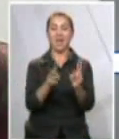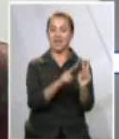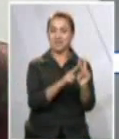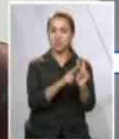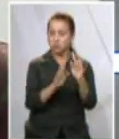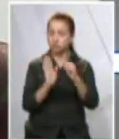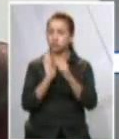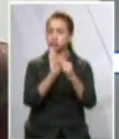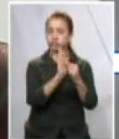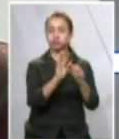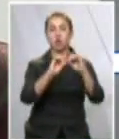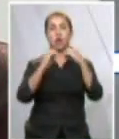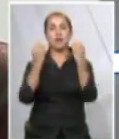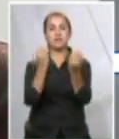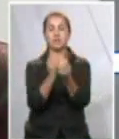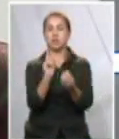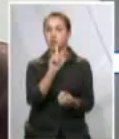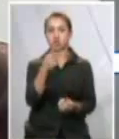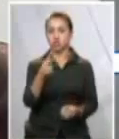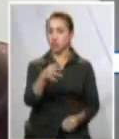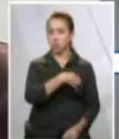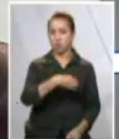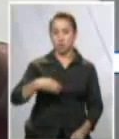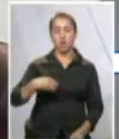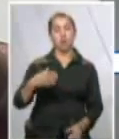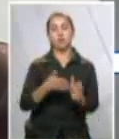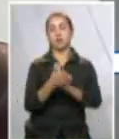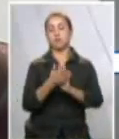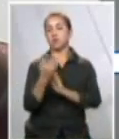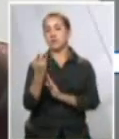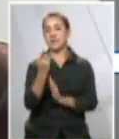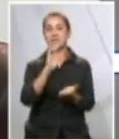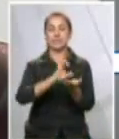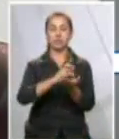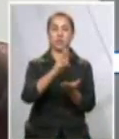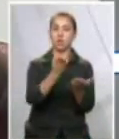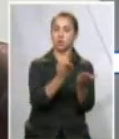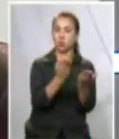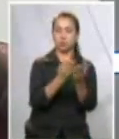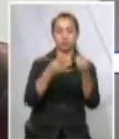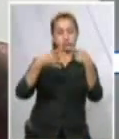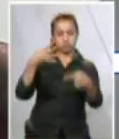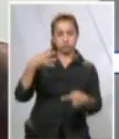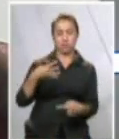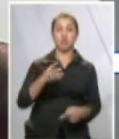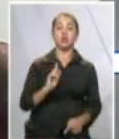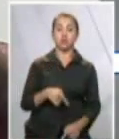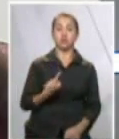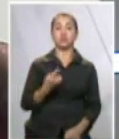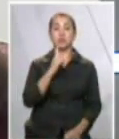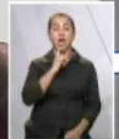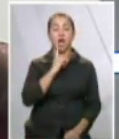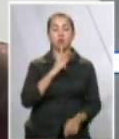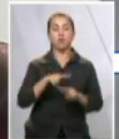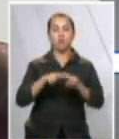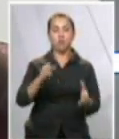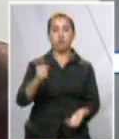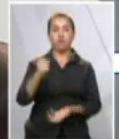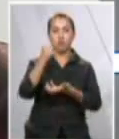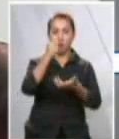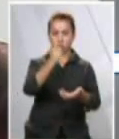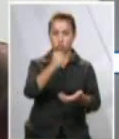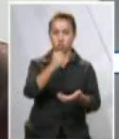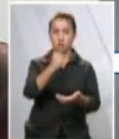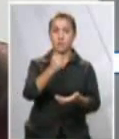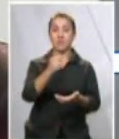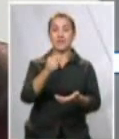por parte de organizaciones no gubernamentales, universidades, centros de estudio, etcétera. Y ahí nosotros hemos tenido un fondo. Y ese